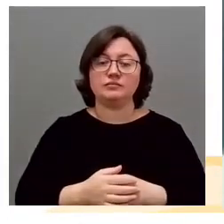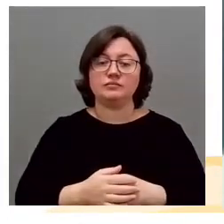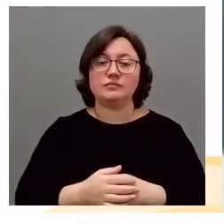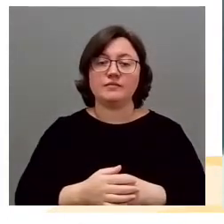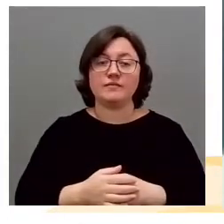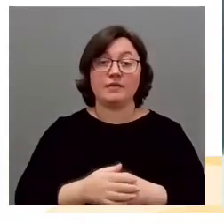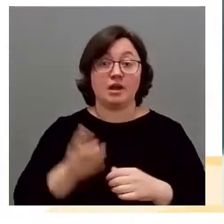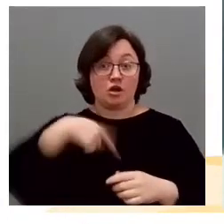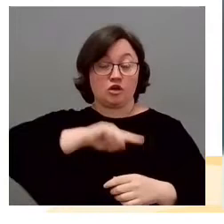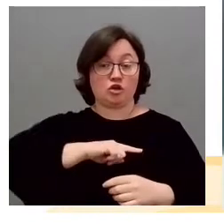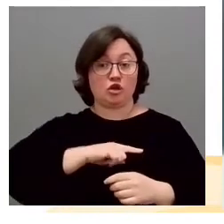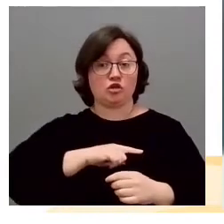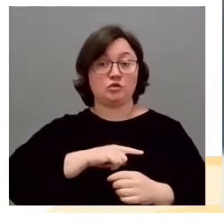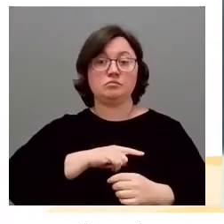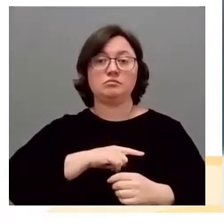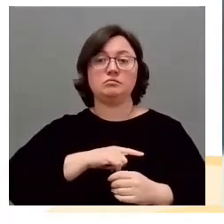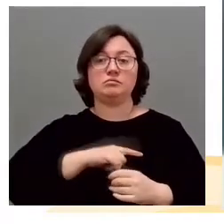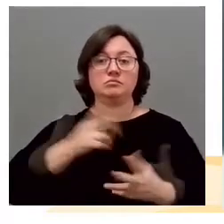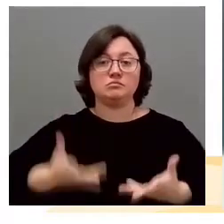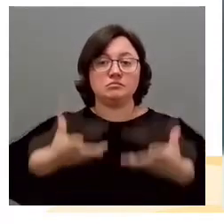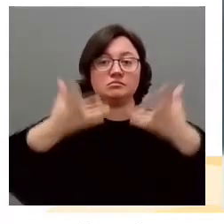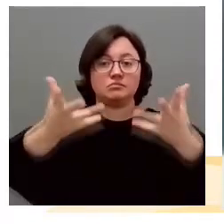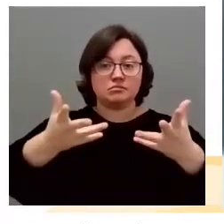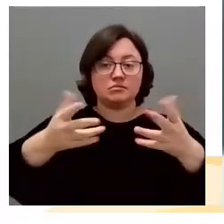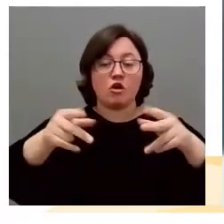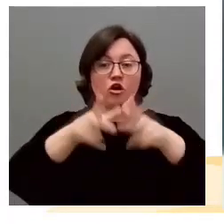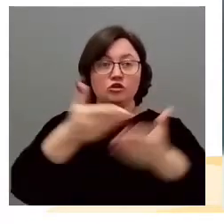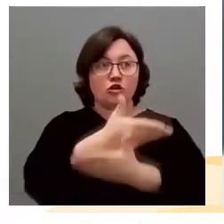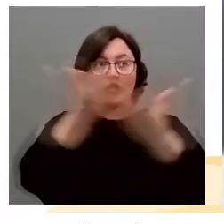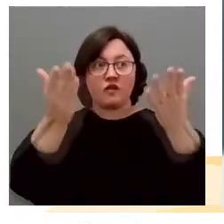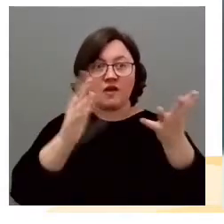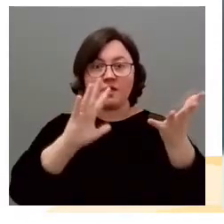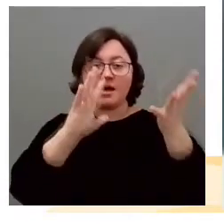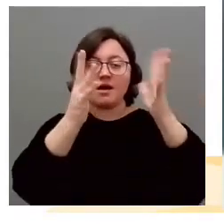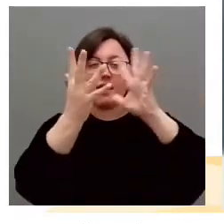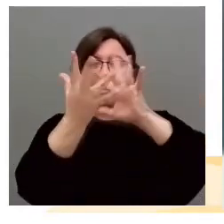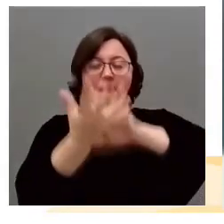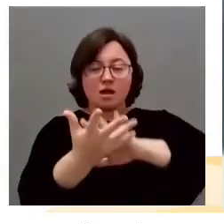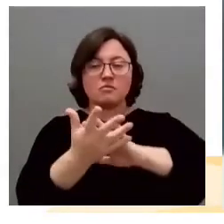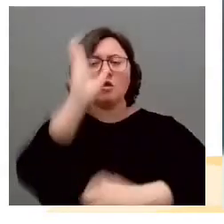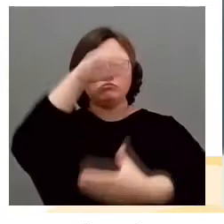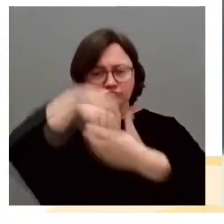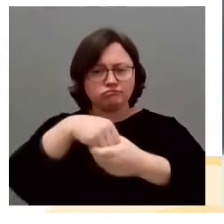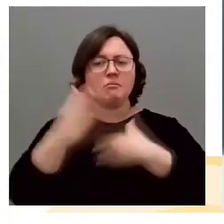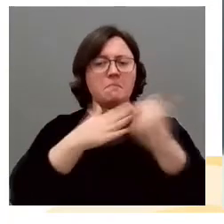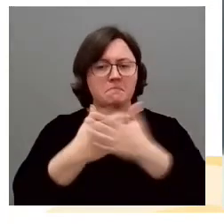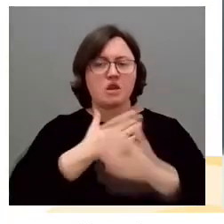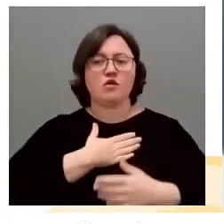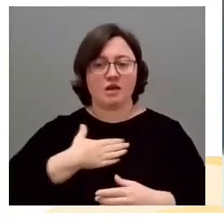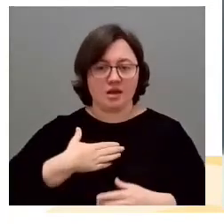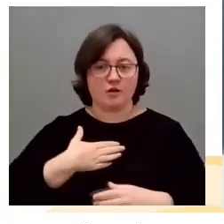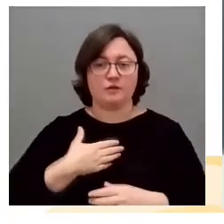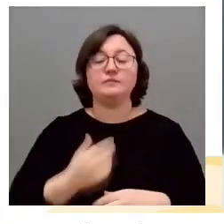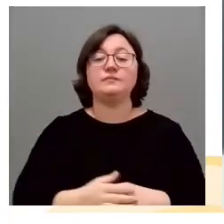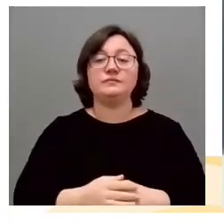Deseamos seguir ayudando a transformar la sociedad, pero